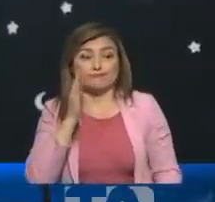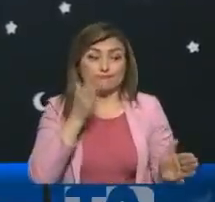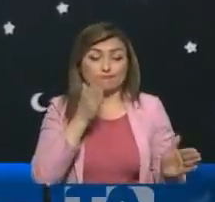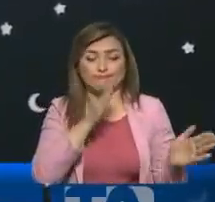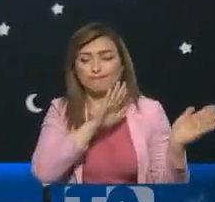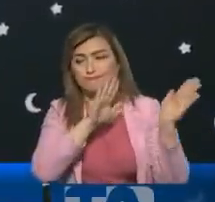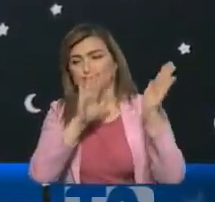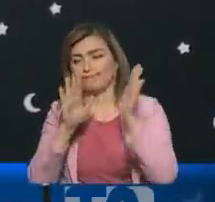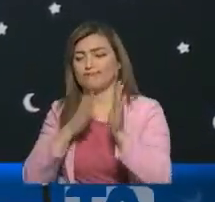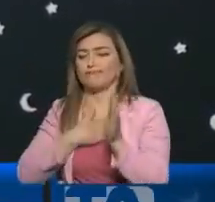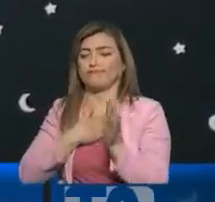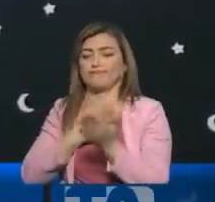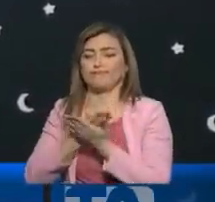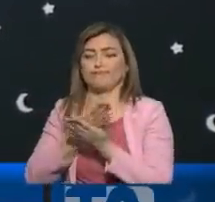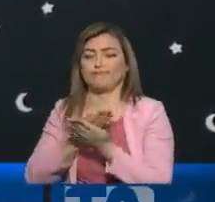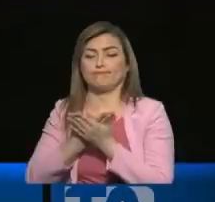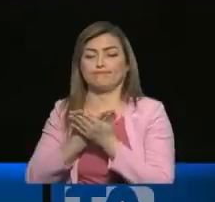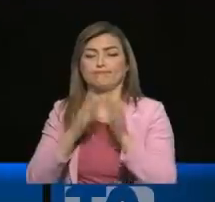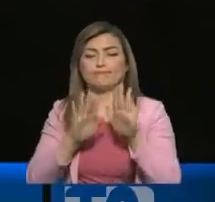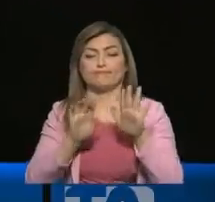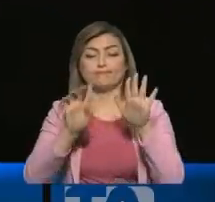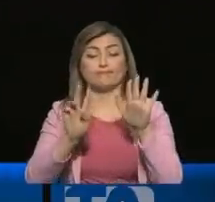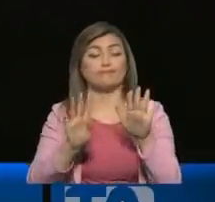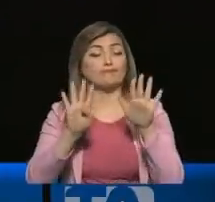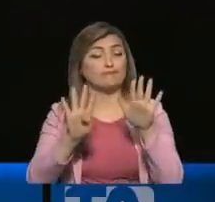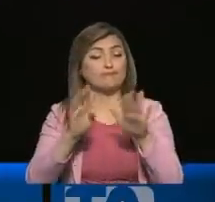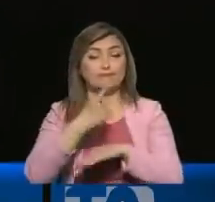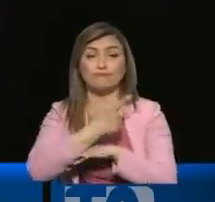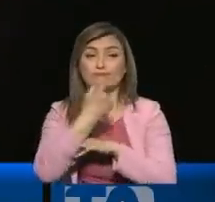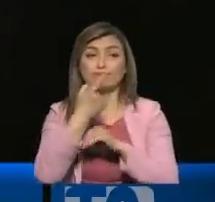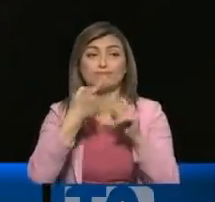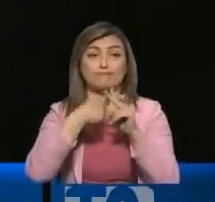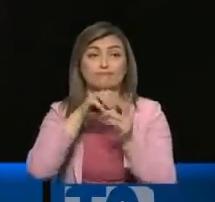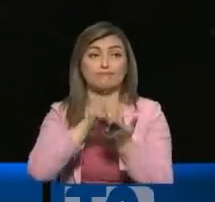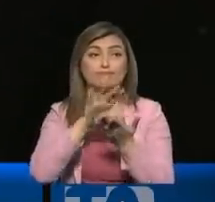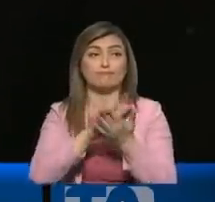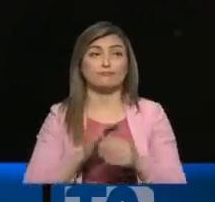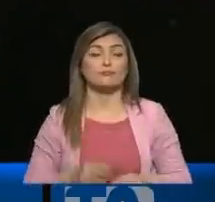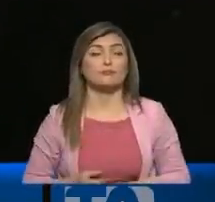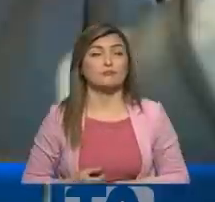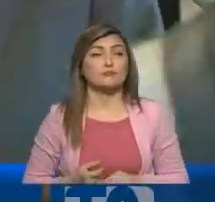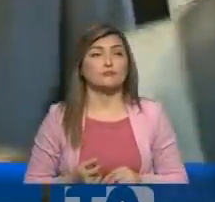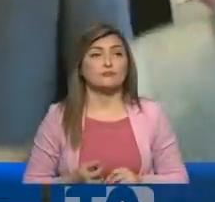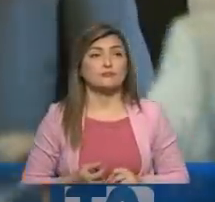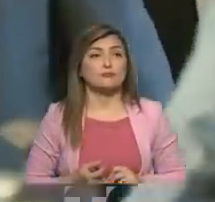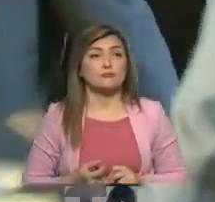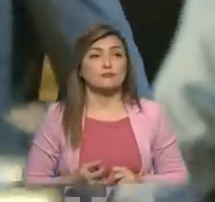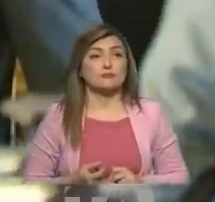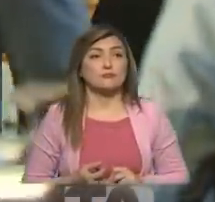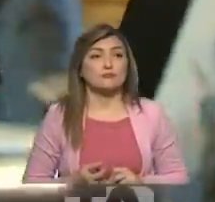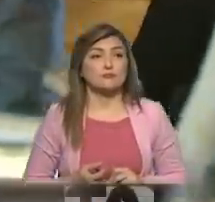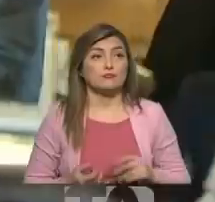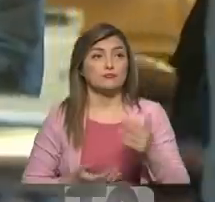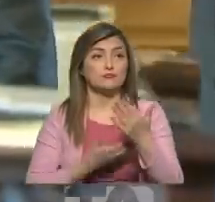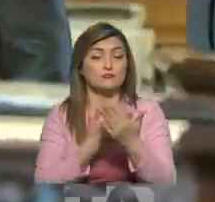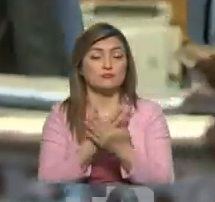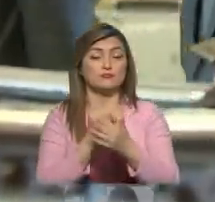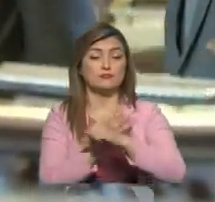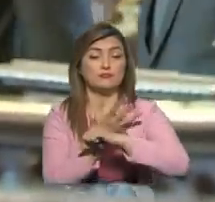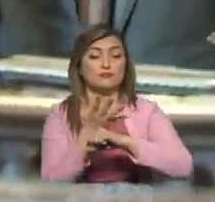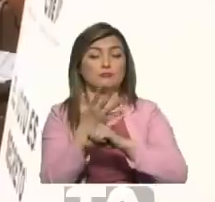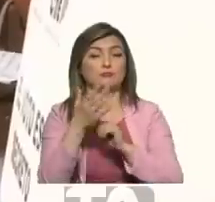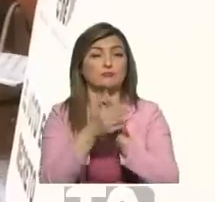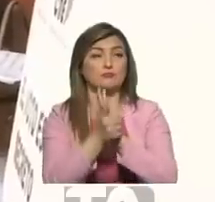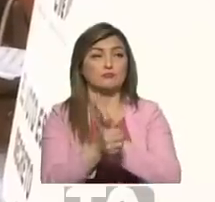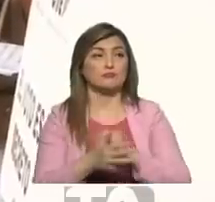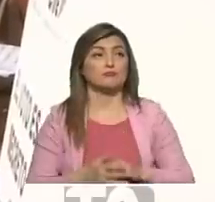para plantear la suya, que en 19 días podría comenzar a implementarse. Él propone algo que ya han venido sugiriendo